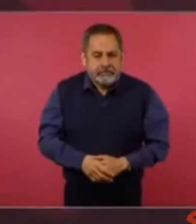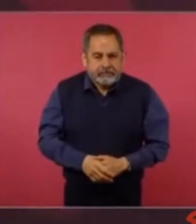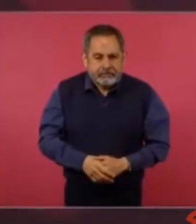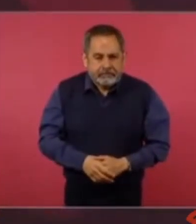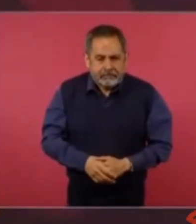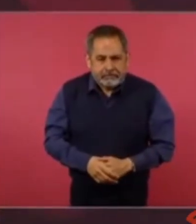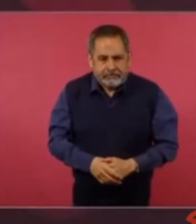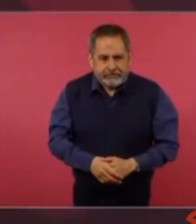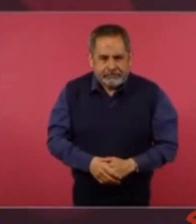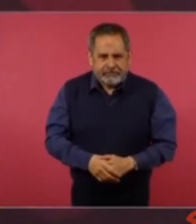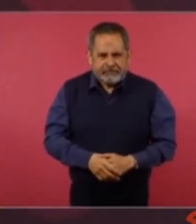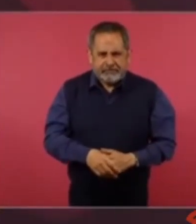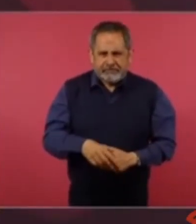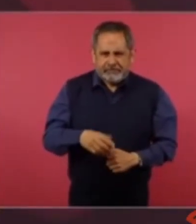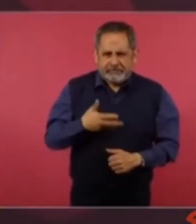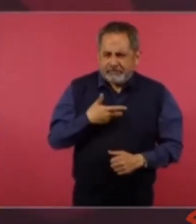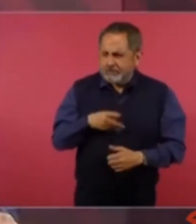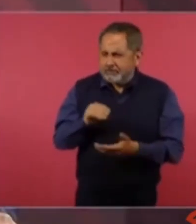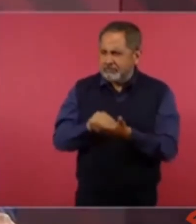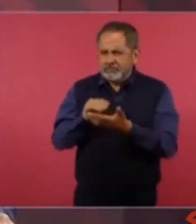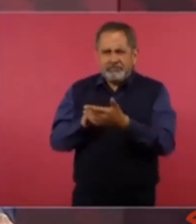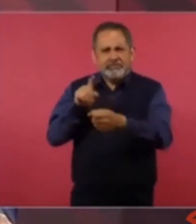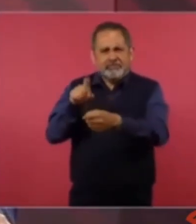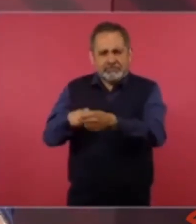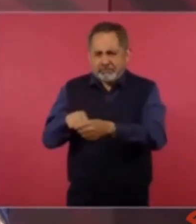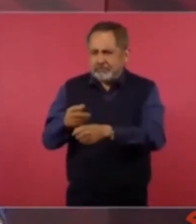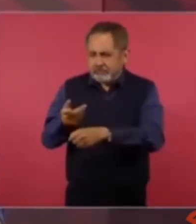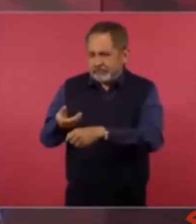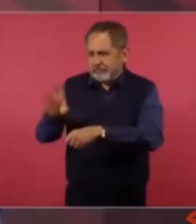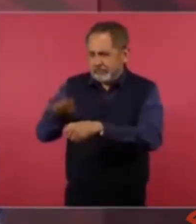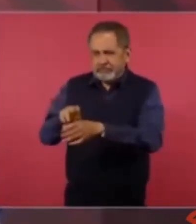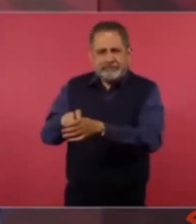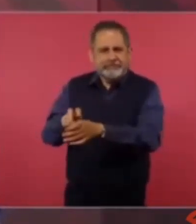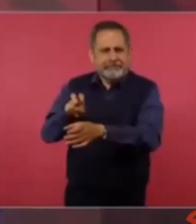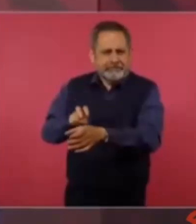que todavía pertenezco, aunque tengo licencia ya,